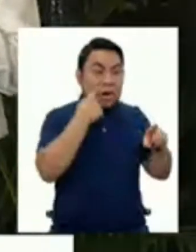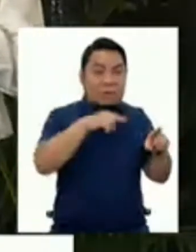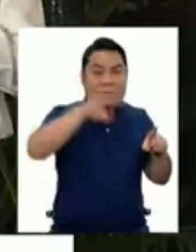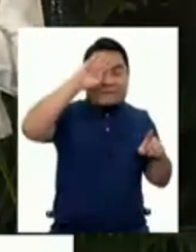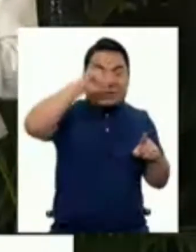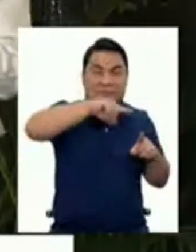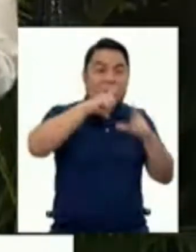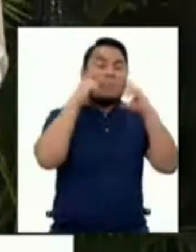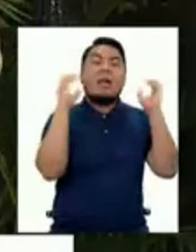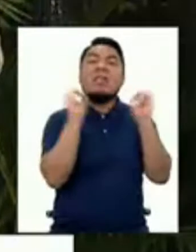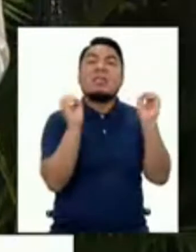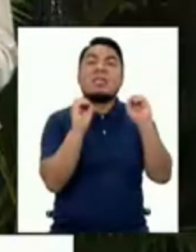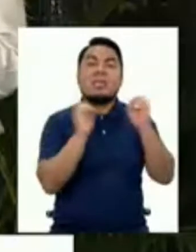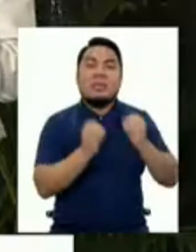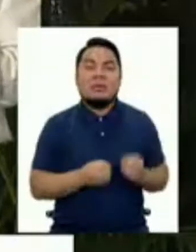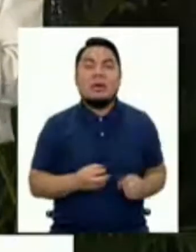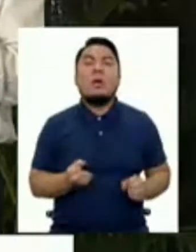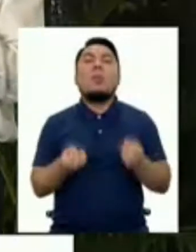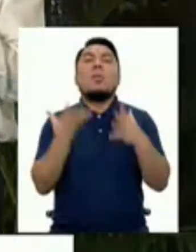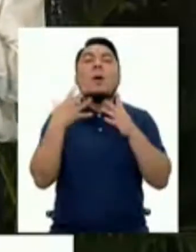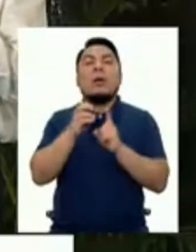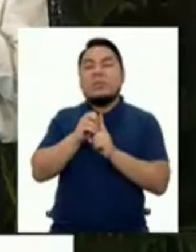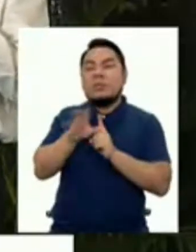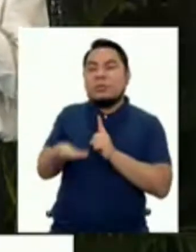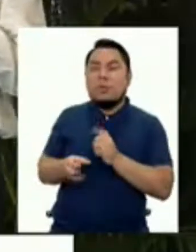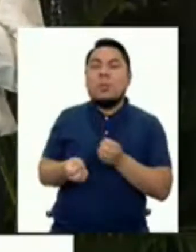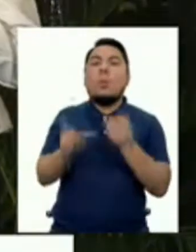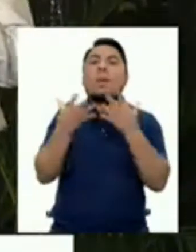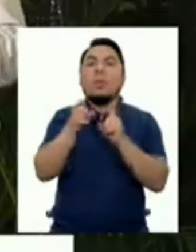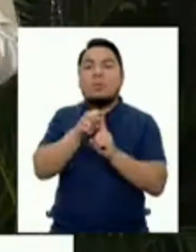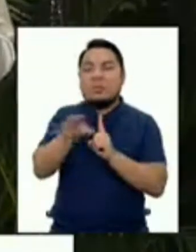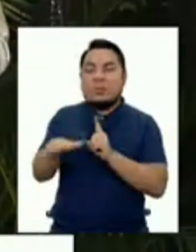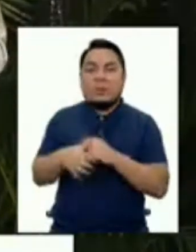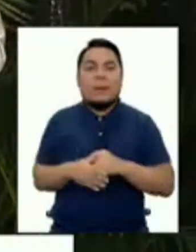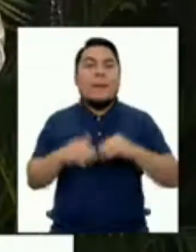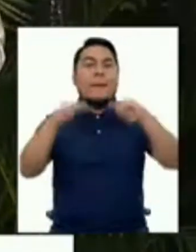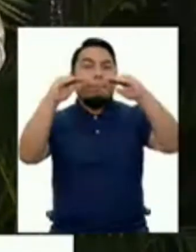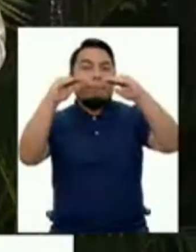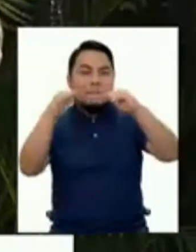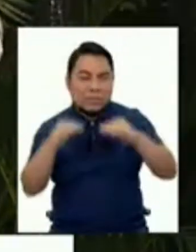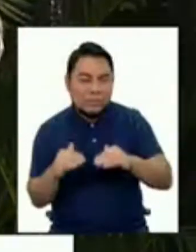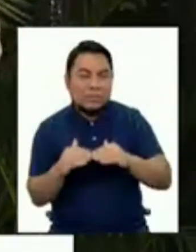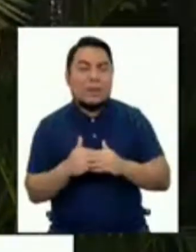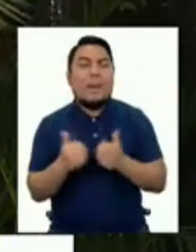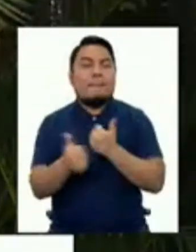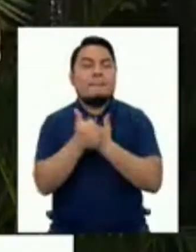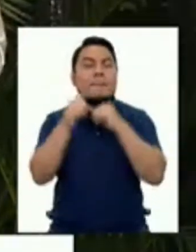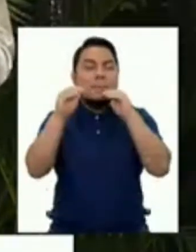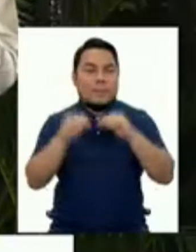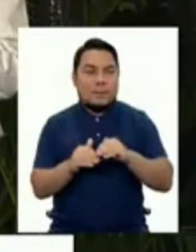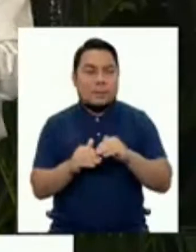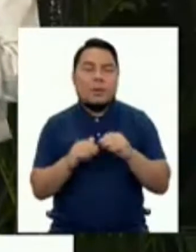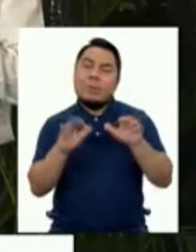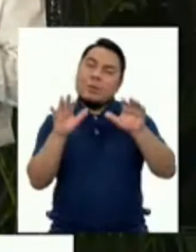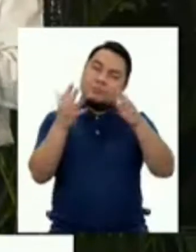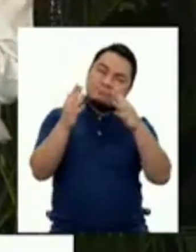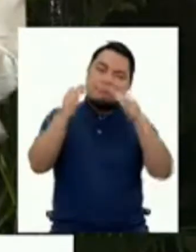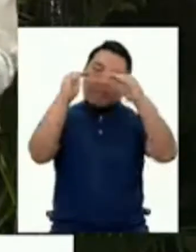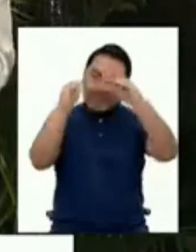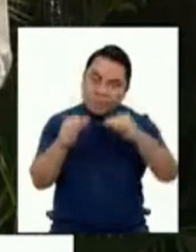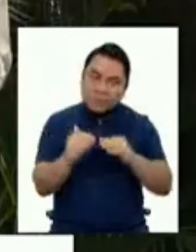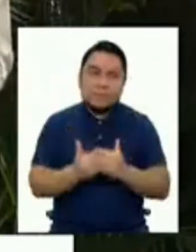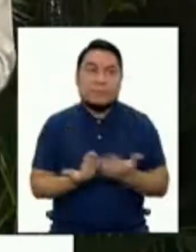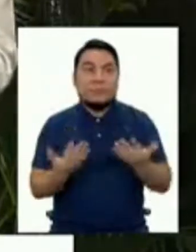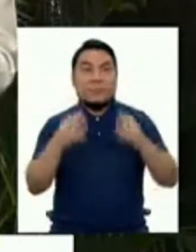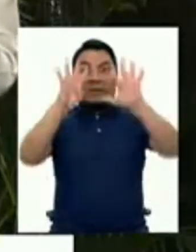mascarilla? ¿Cuál es la probabilidad de contagio? Es menor, pero no mucho menor. Baja